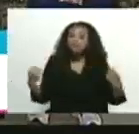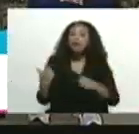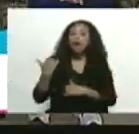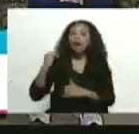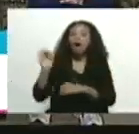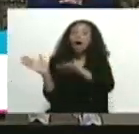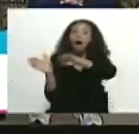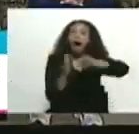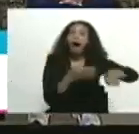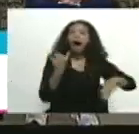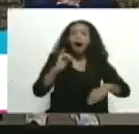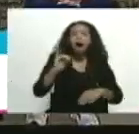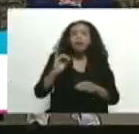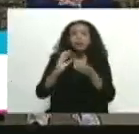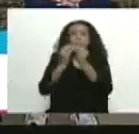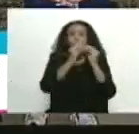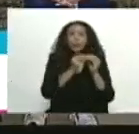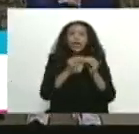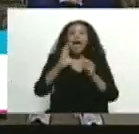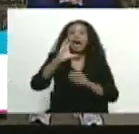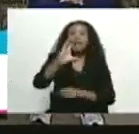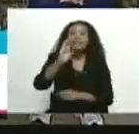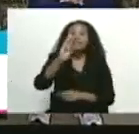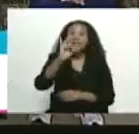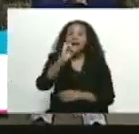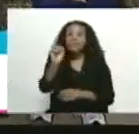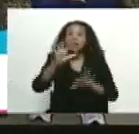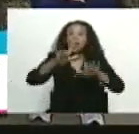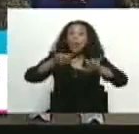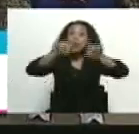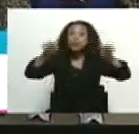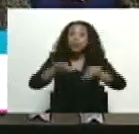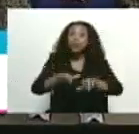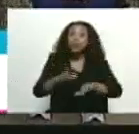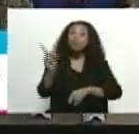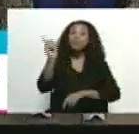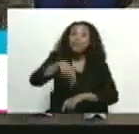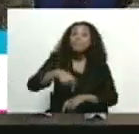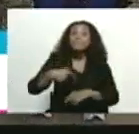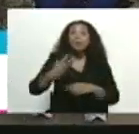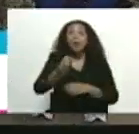Tenemos la rehabilitación del CEBIT y la recuperación total del comedor.